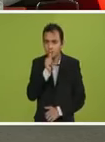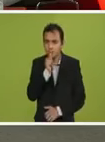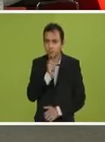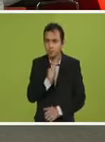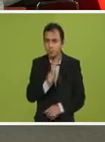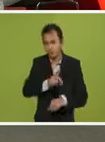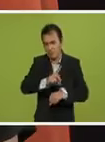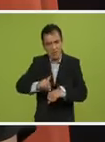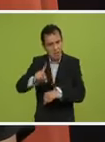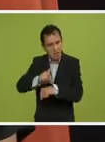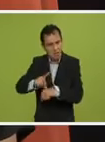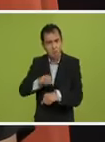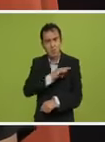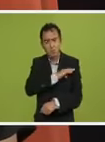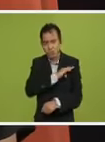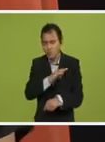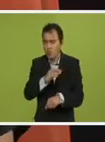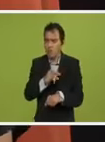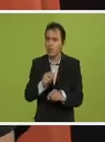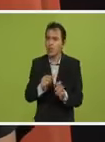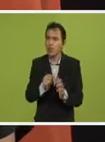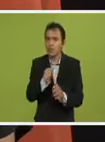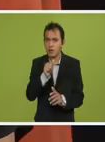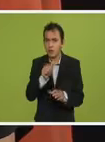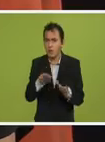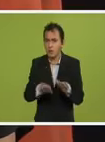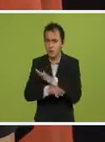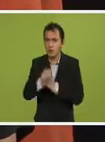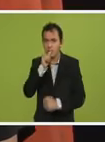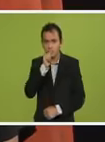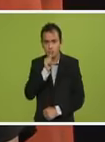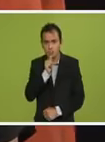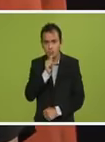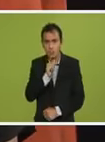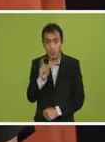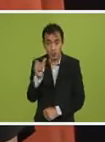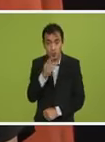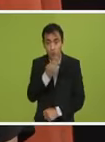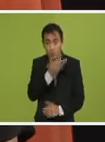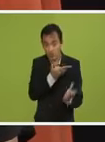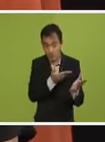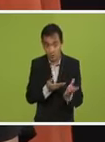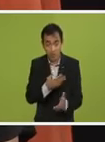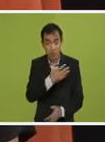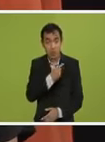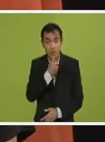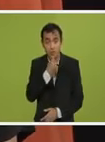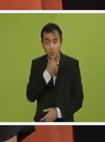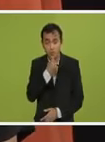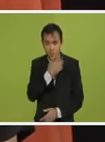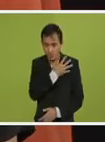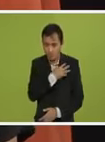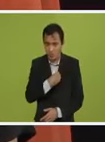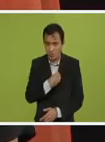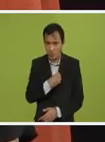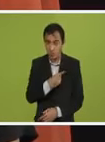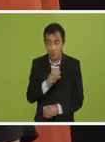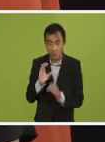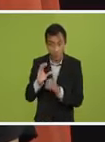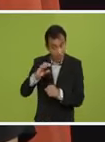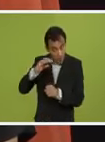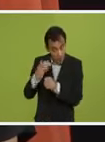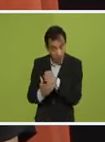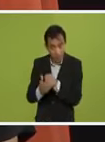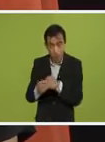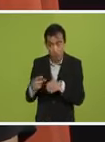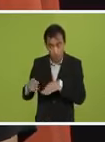podríamos cambiar la contraseña en casa, cuando lleguen los hijos decirles, cuando acabes los deberes, cuando hayas hecho lo que tienes que hacer, te voy a dar la